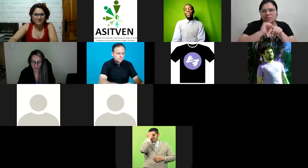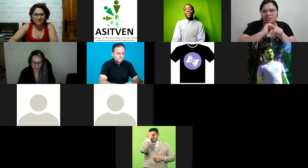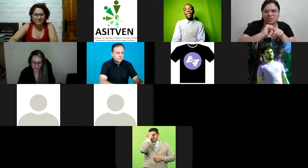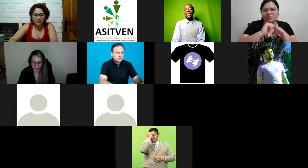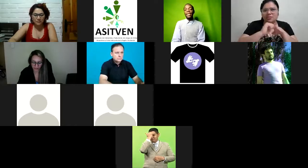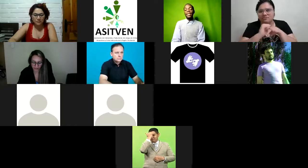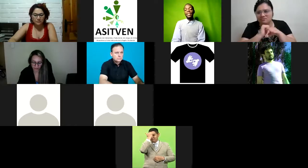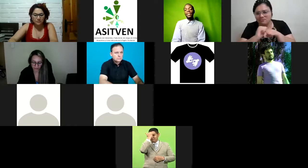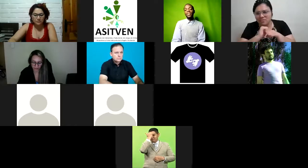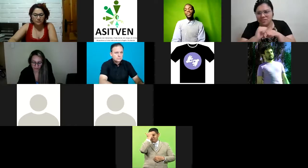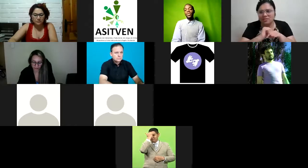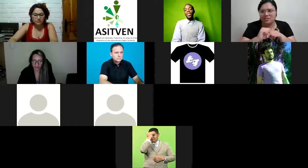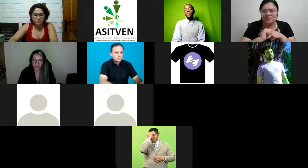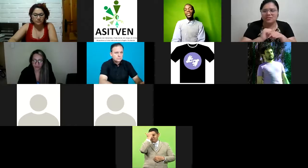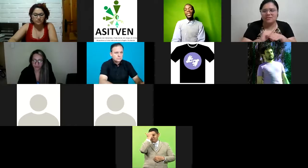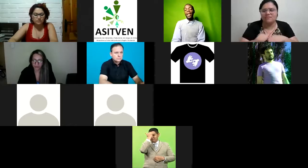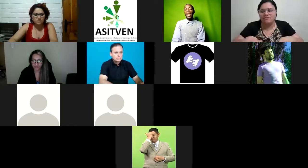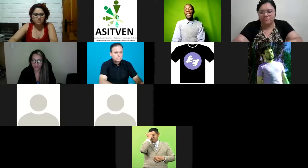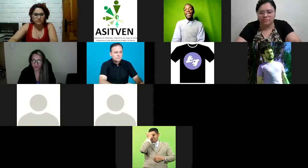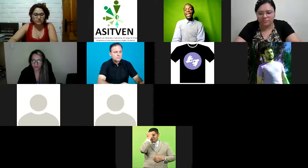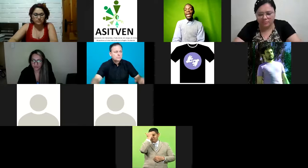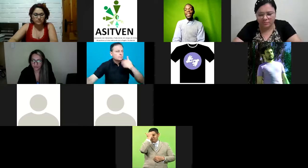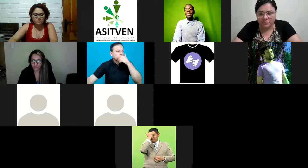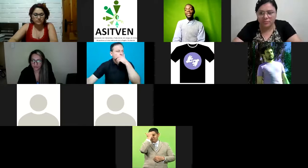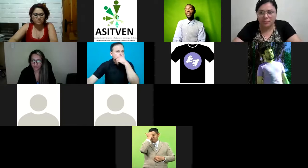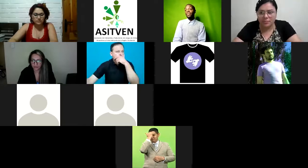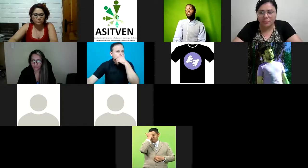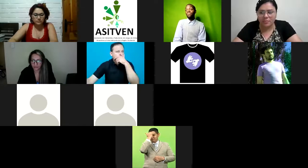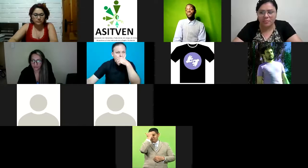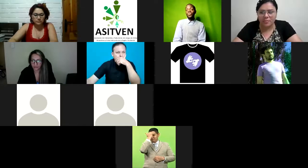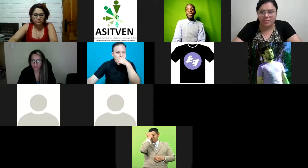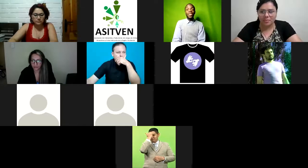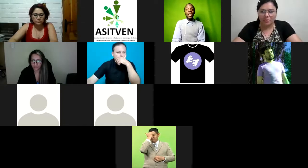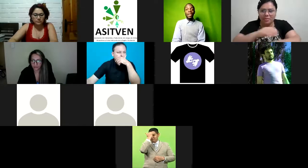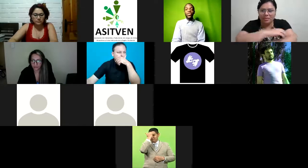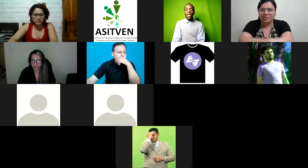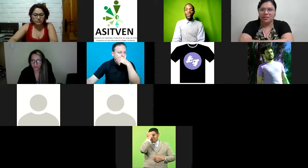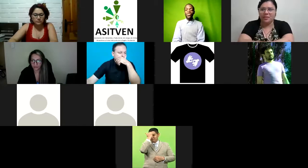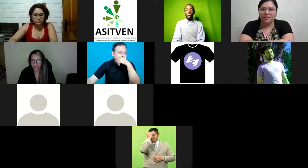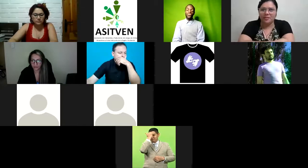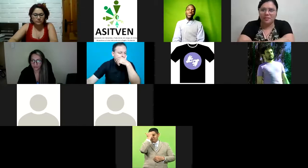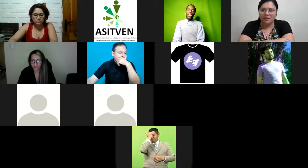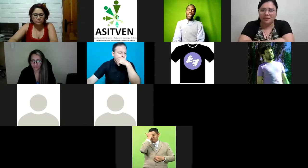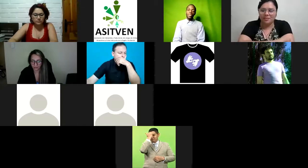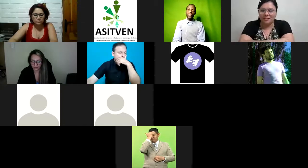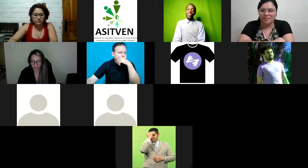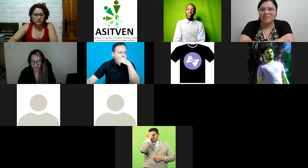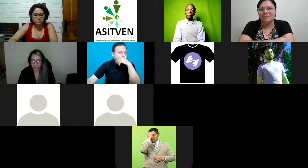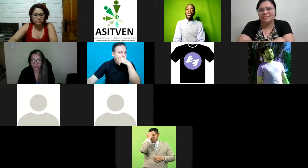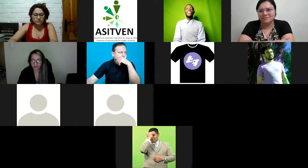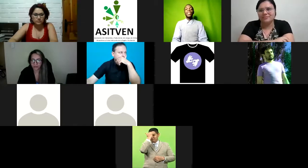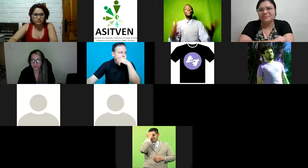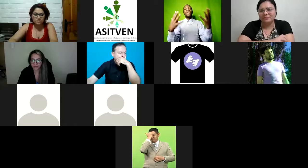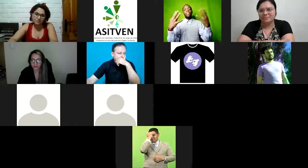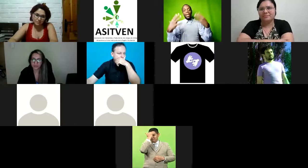a depender, sí, porque la práctica del boxeo no usaríamos eso, no